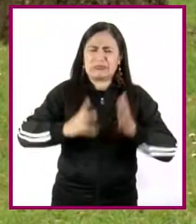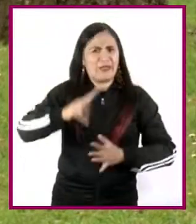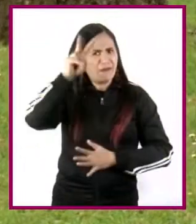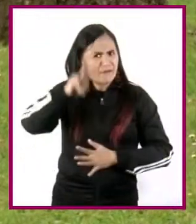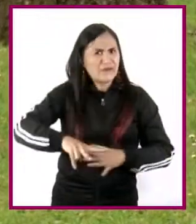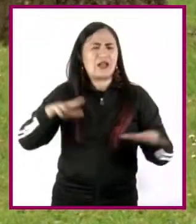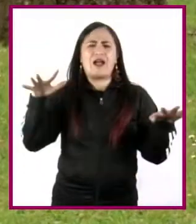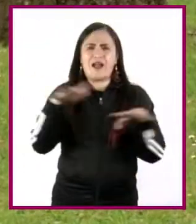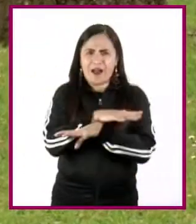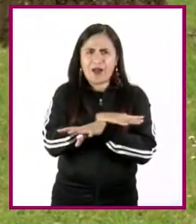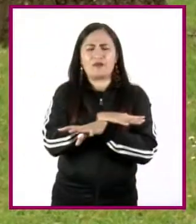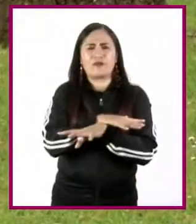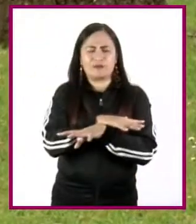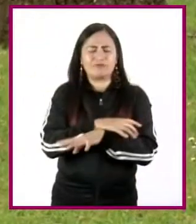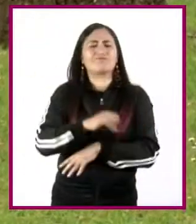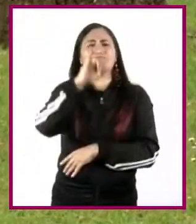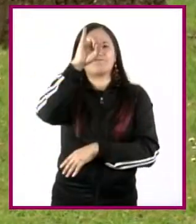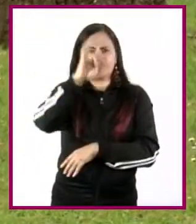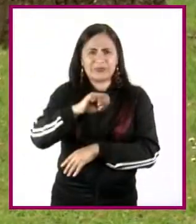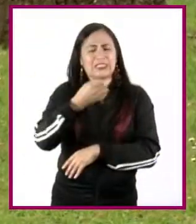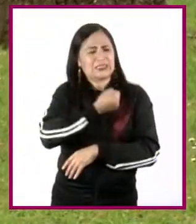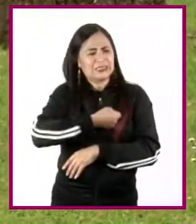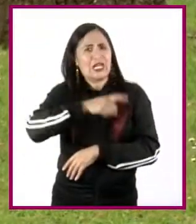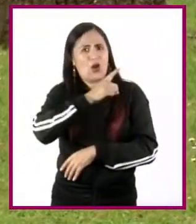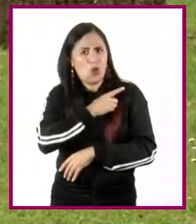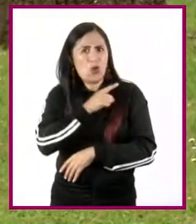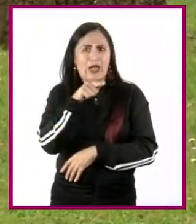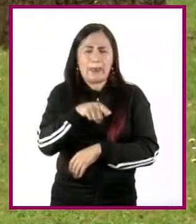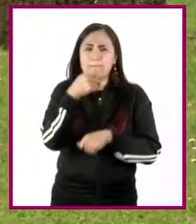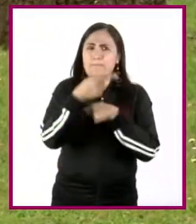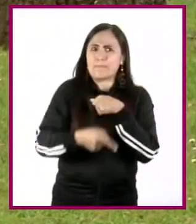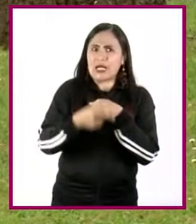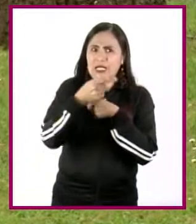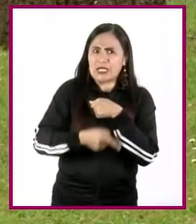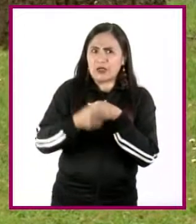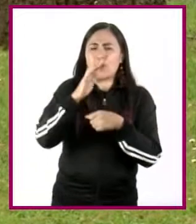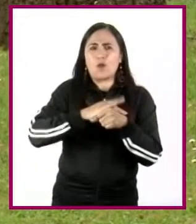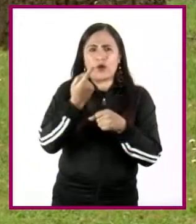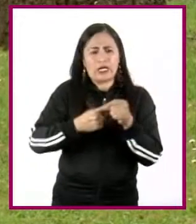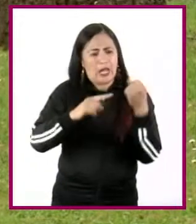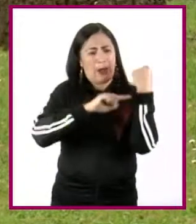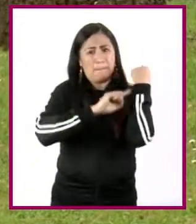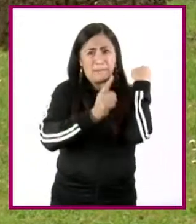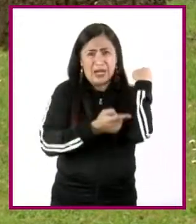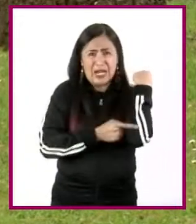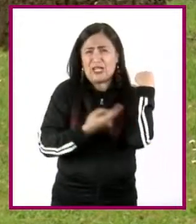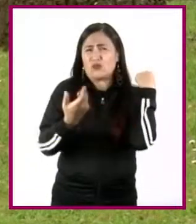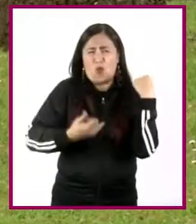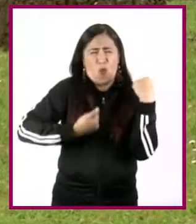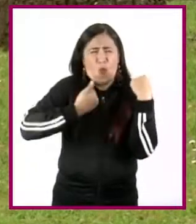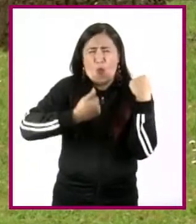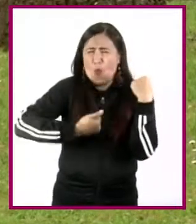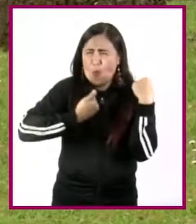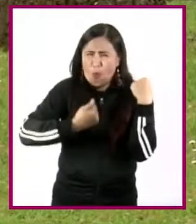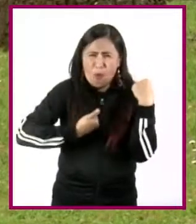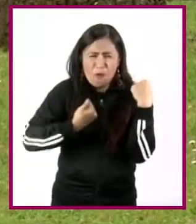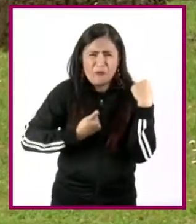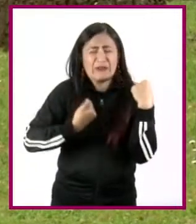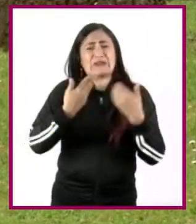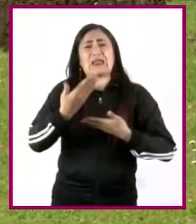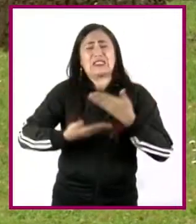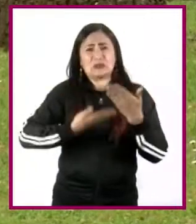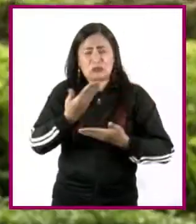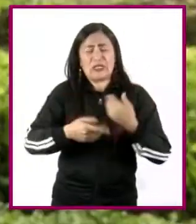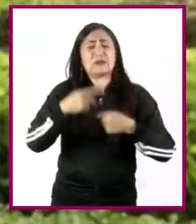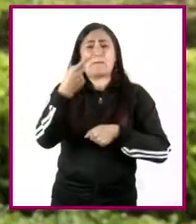De entrada, pueden comprometer la salud, ya que en edades tempranas, el embarazo tiene enormes probabilidades de ser de